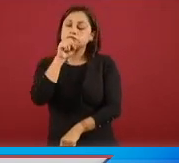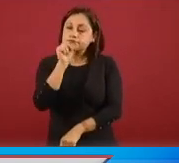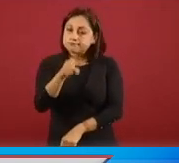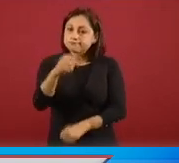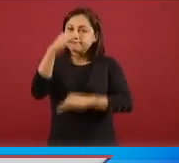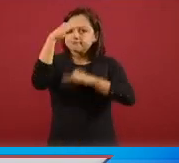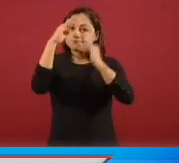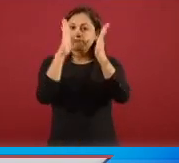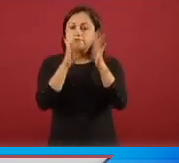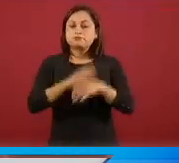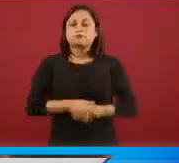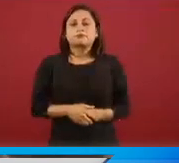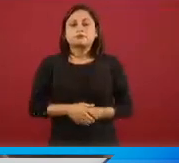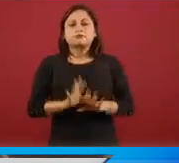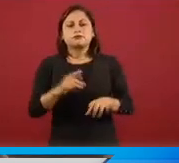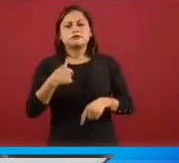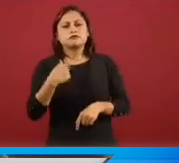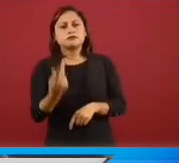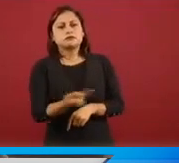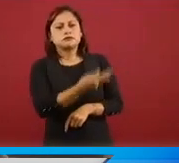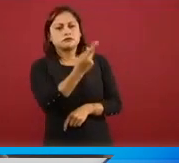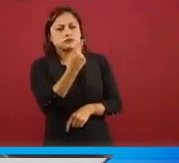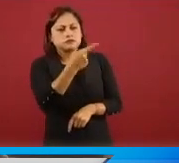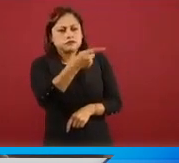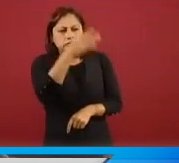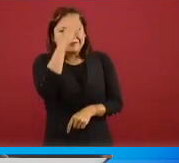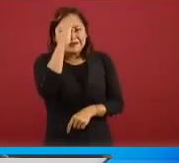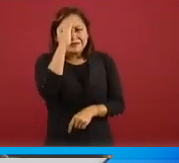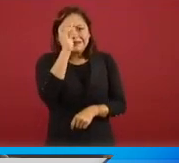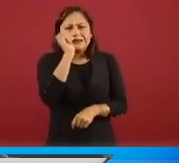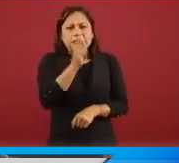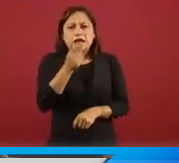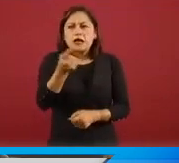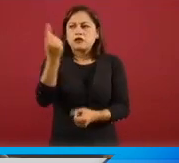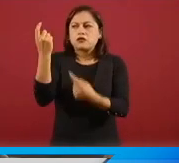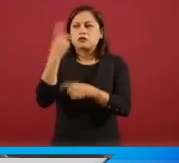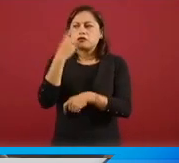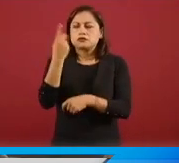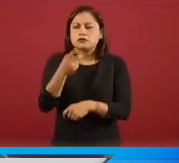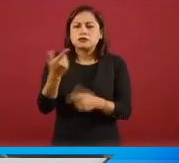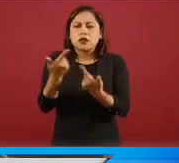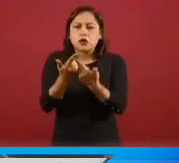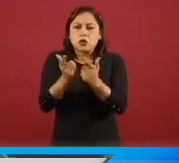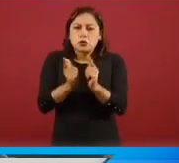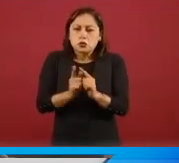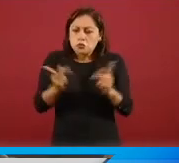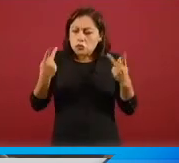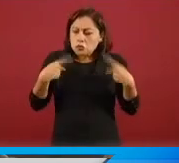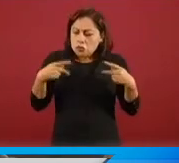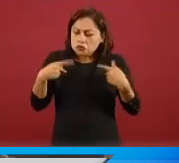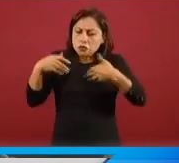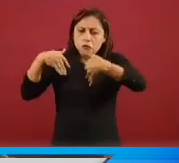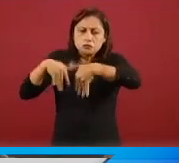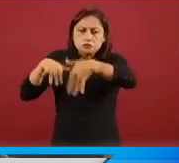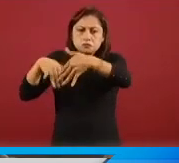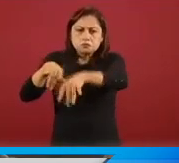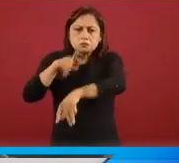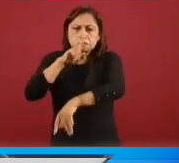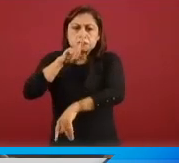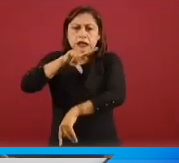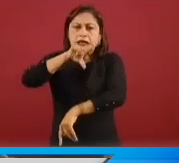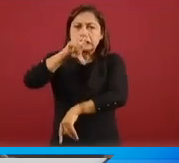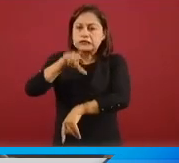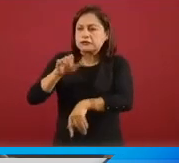la ciudadanía es parte de la construcción de una auténtica democracia las manifestaciones de la oposición les intentaron cubrir como marchas ciudadanas